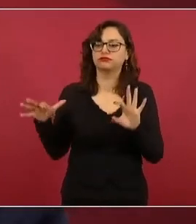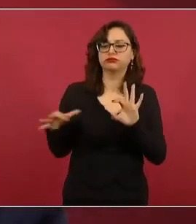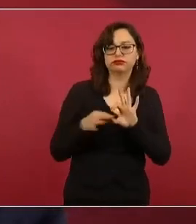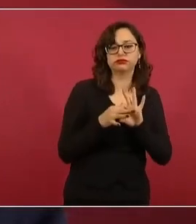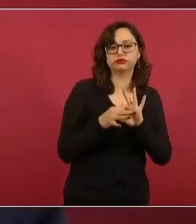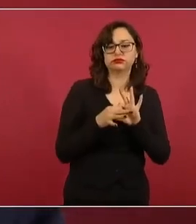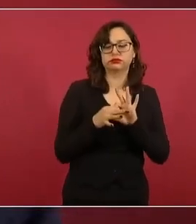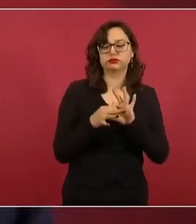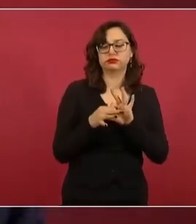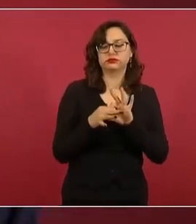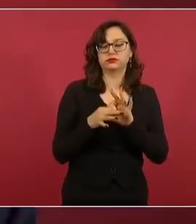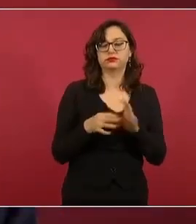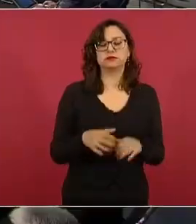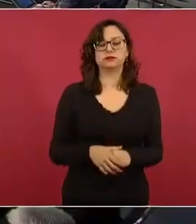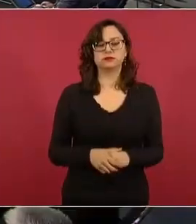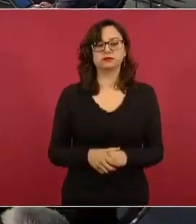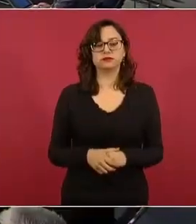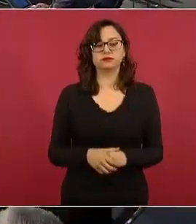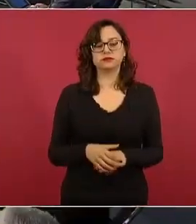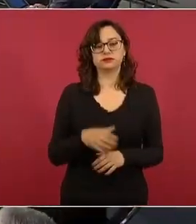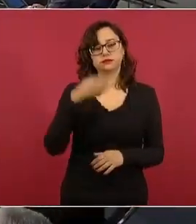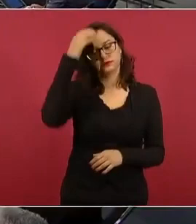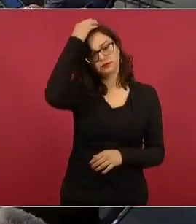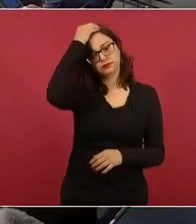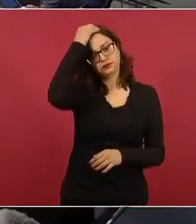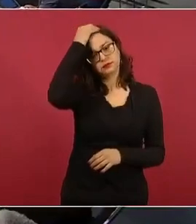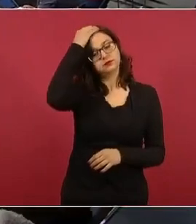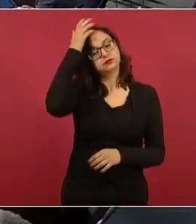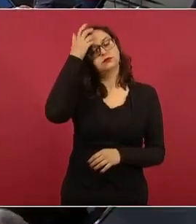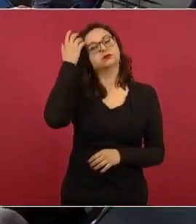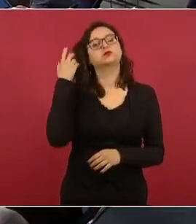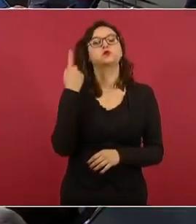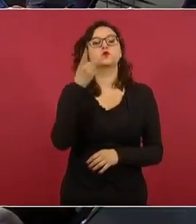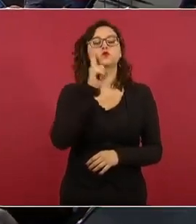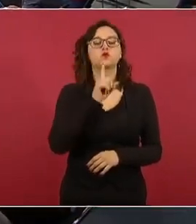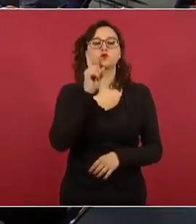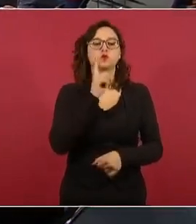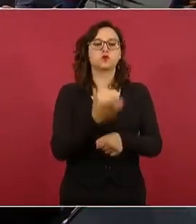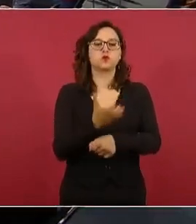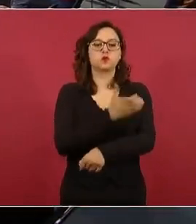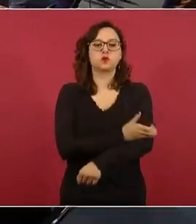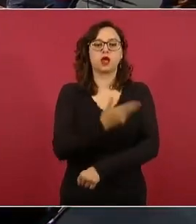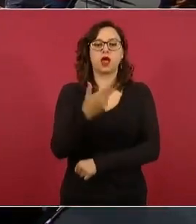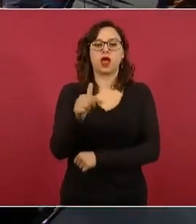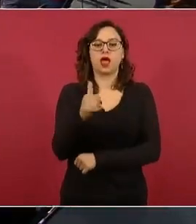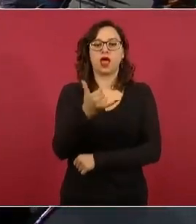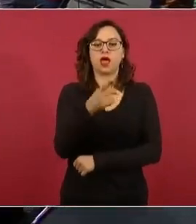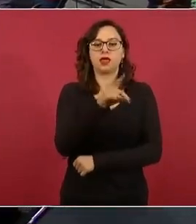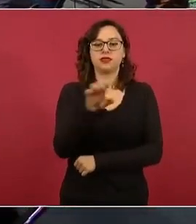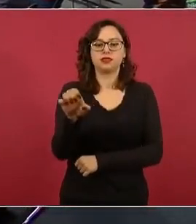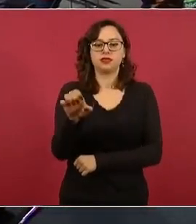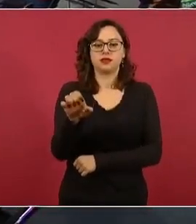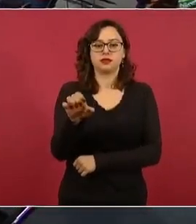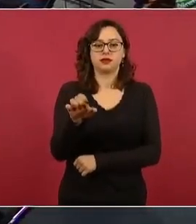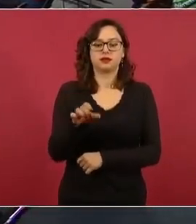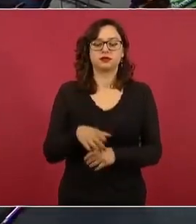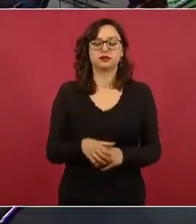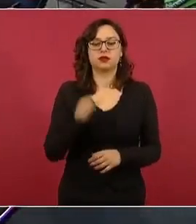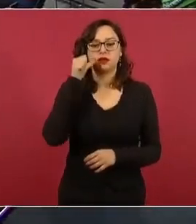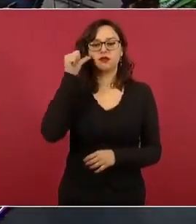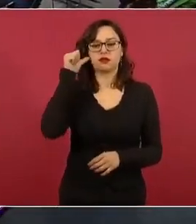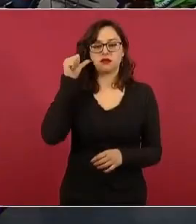haciendo. Aquí hay una compañera, Aide, sí, que quedó